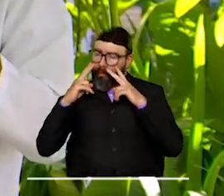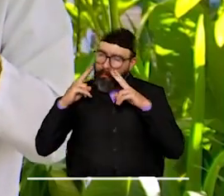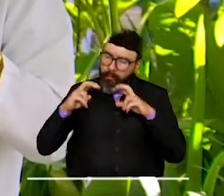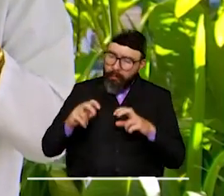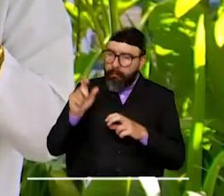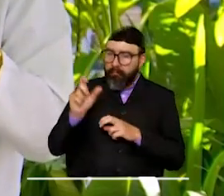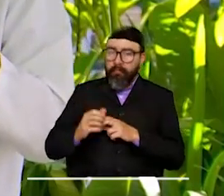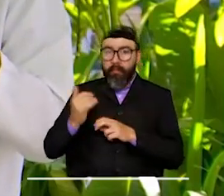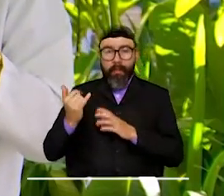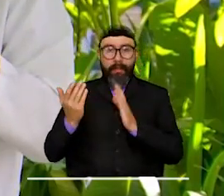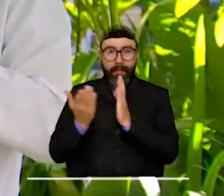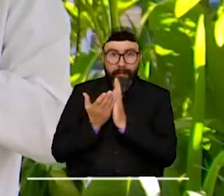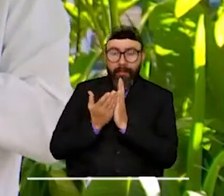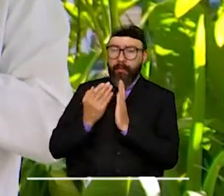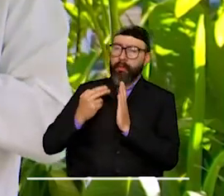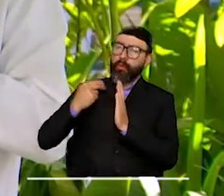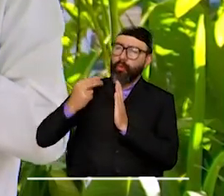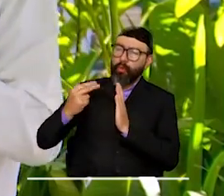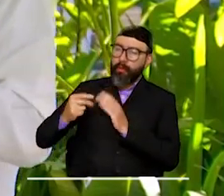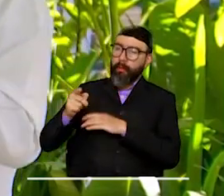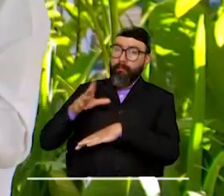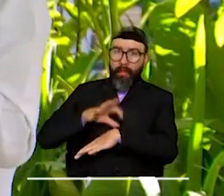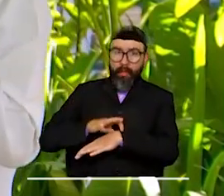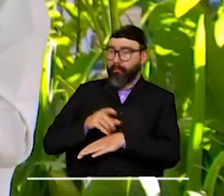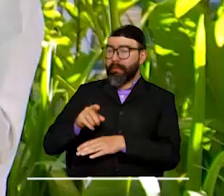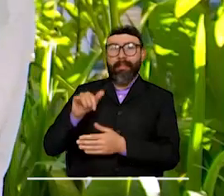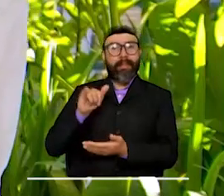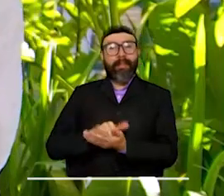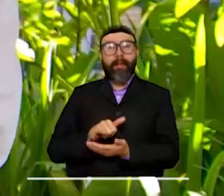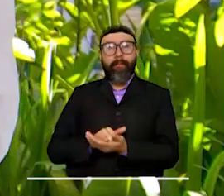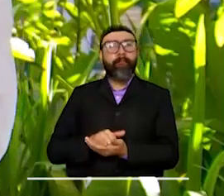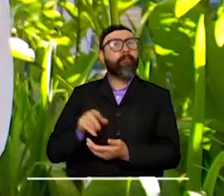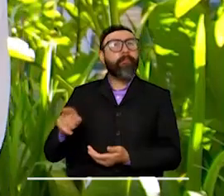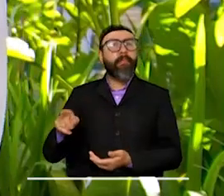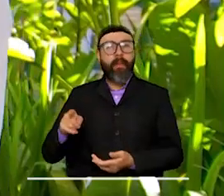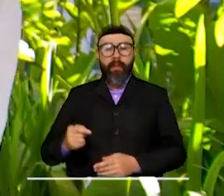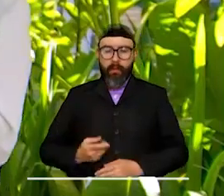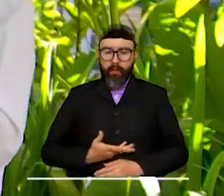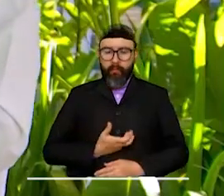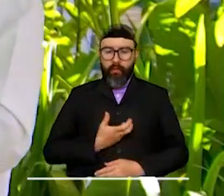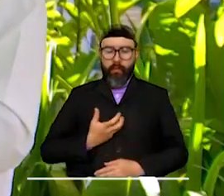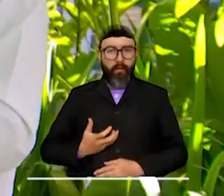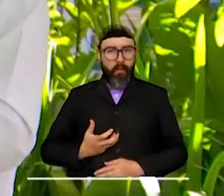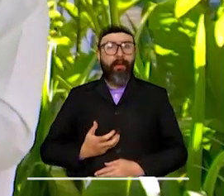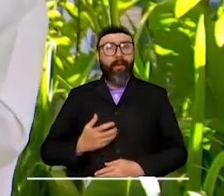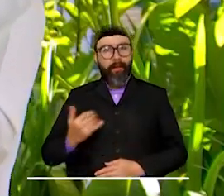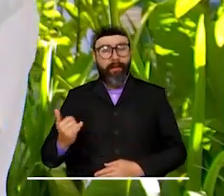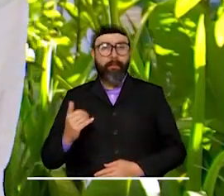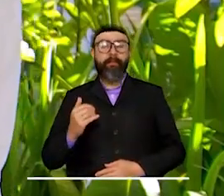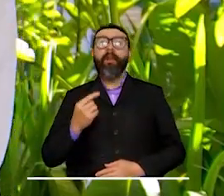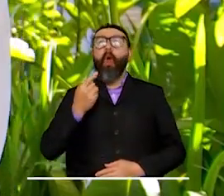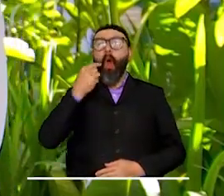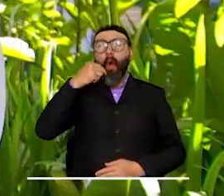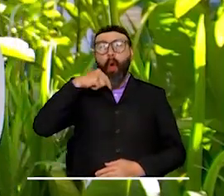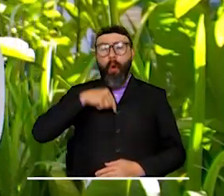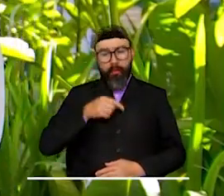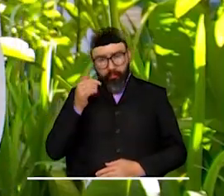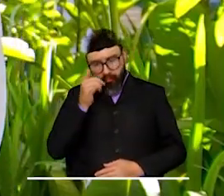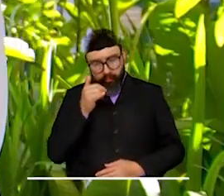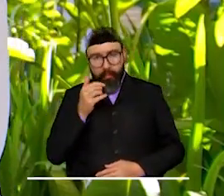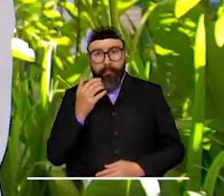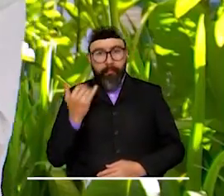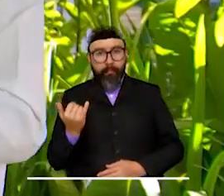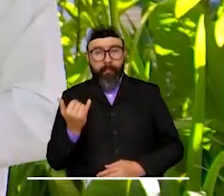el estudio de la historia clínica es lo mismo. Gastroesterólogo, endoscopia, colonoscopia. Ecografías,